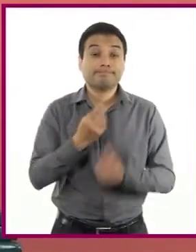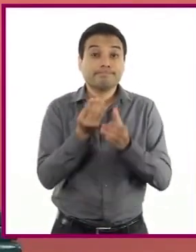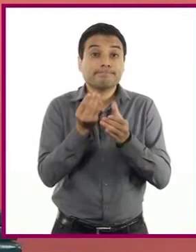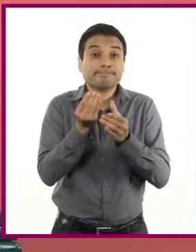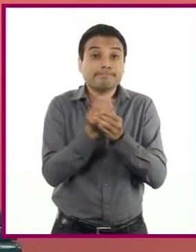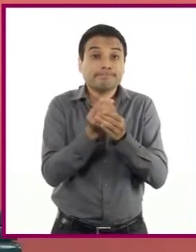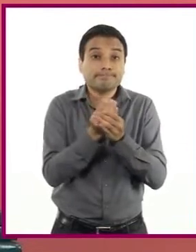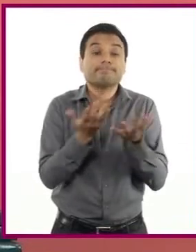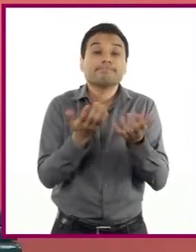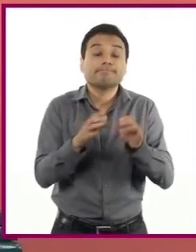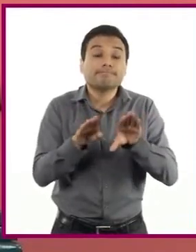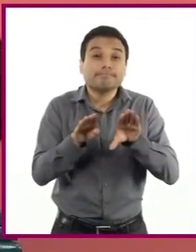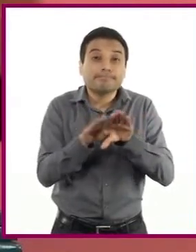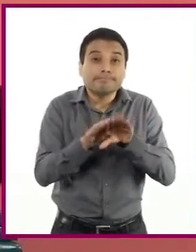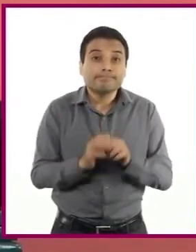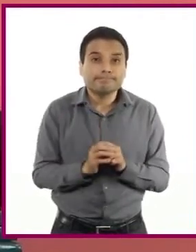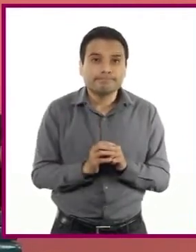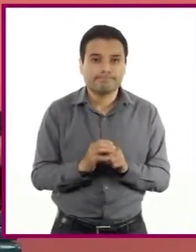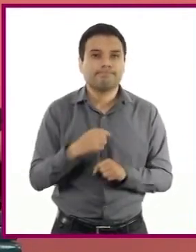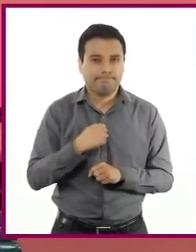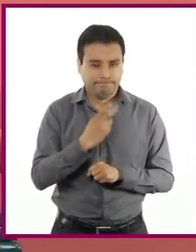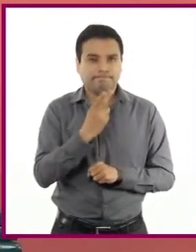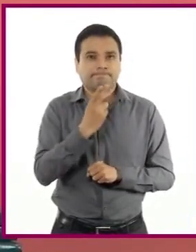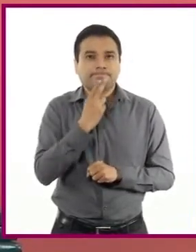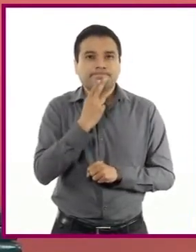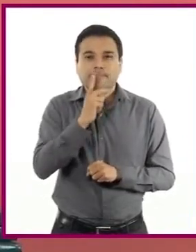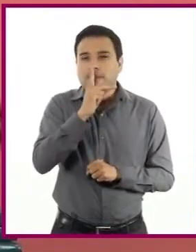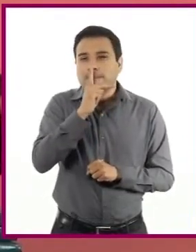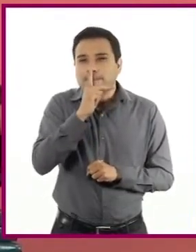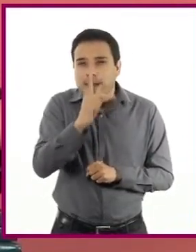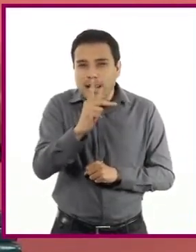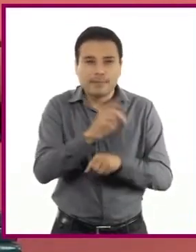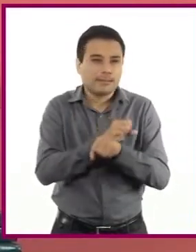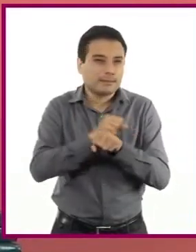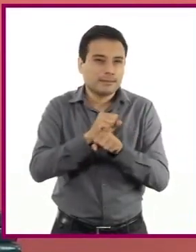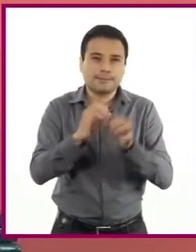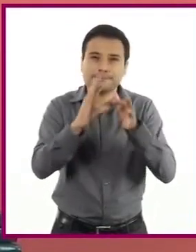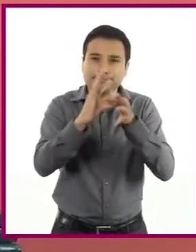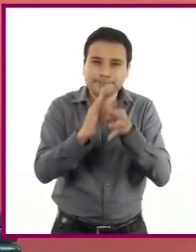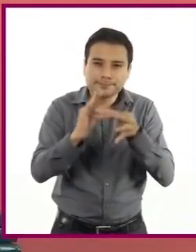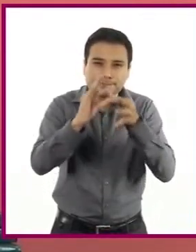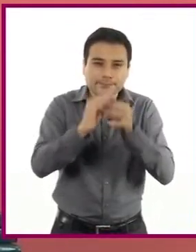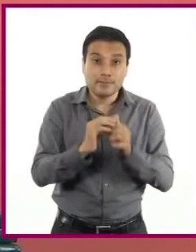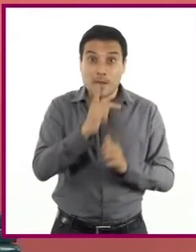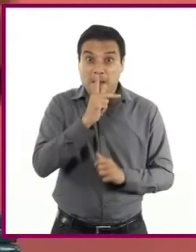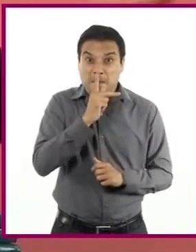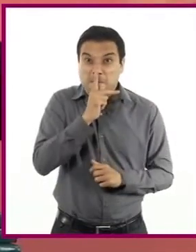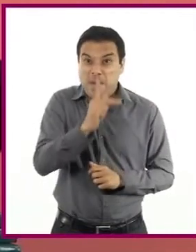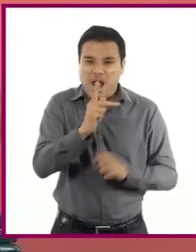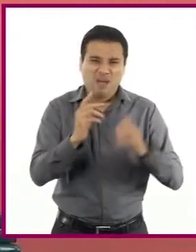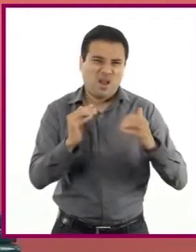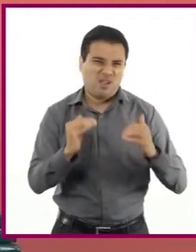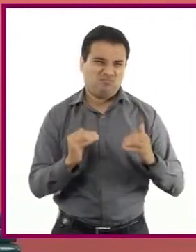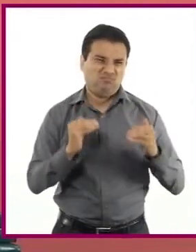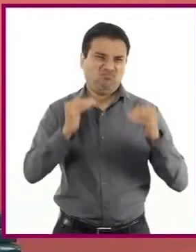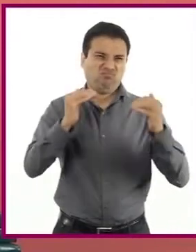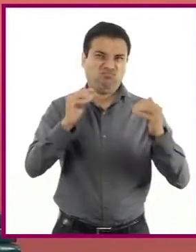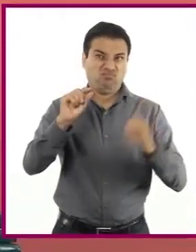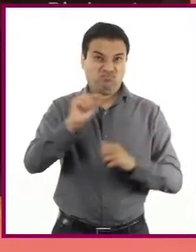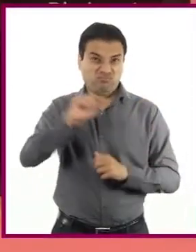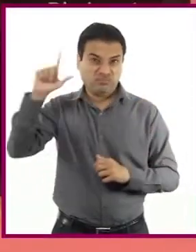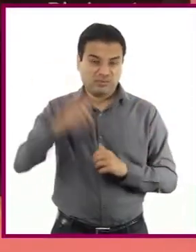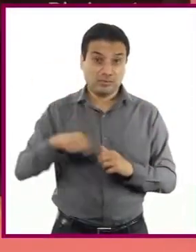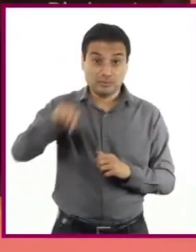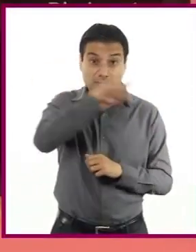usar un lenguaje accesible para que todos comprendan. Cuando uso palabras que sé son poco frecuentes o que desconocen mis alumnos,